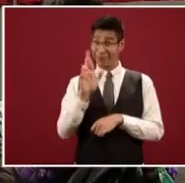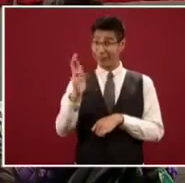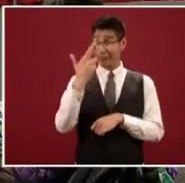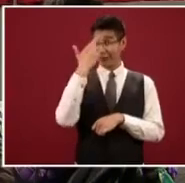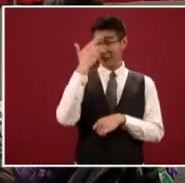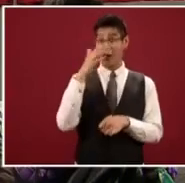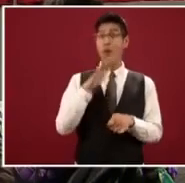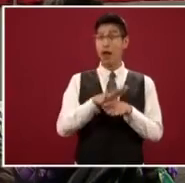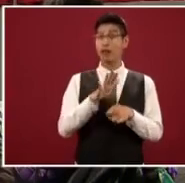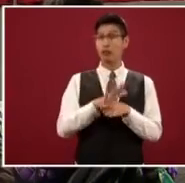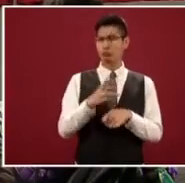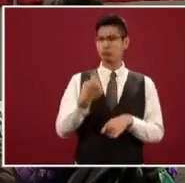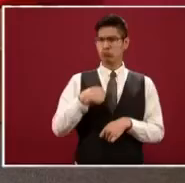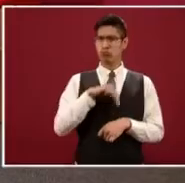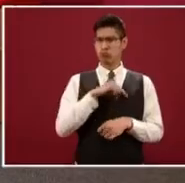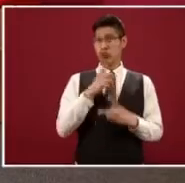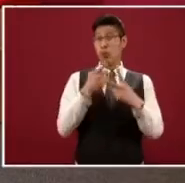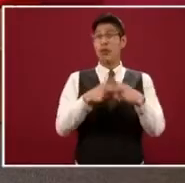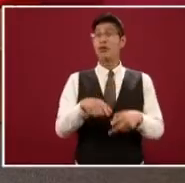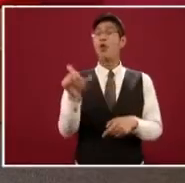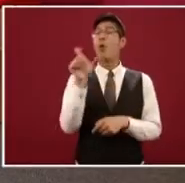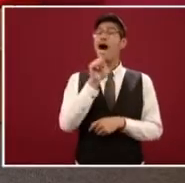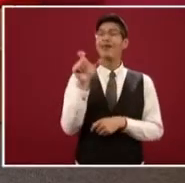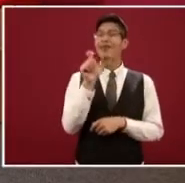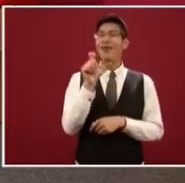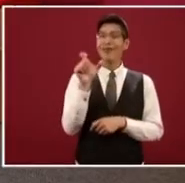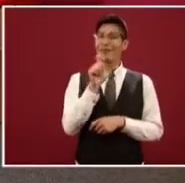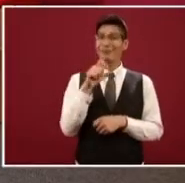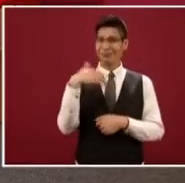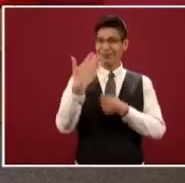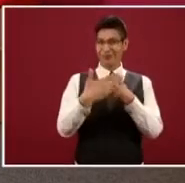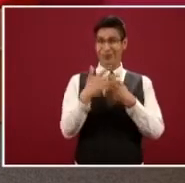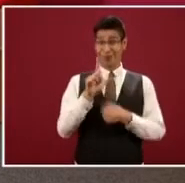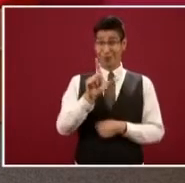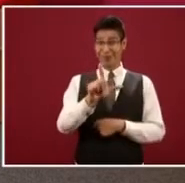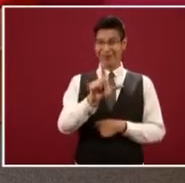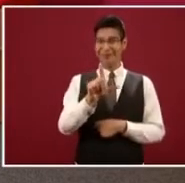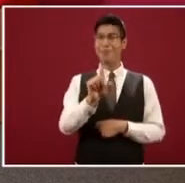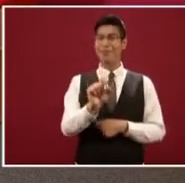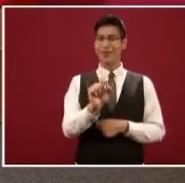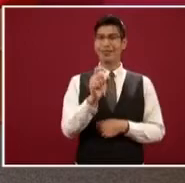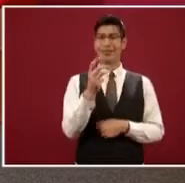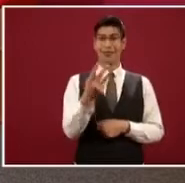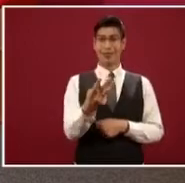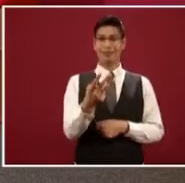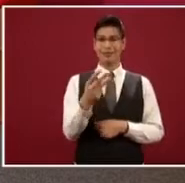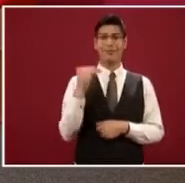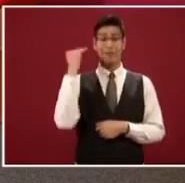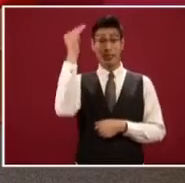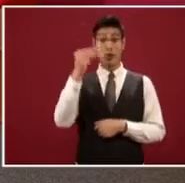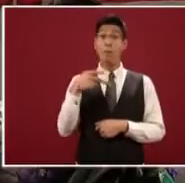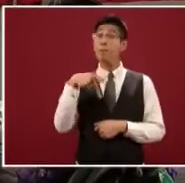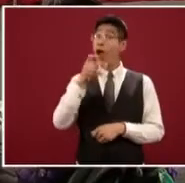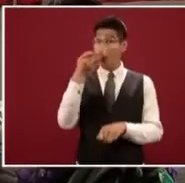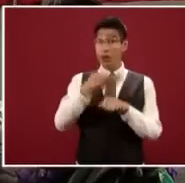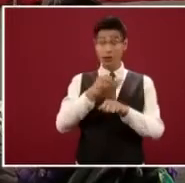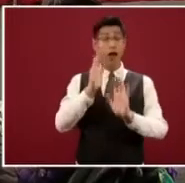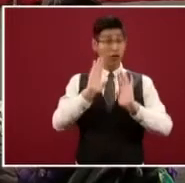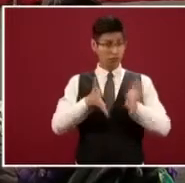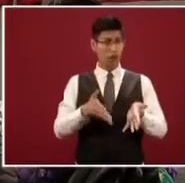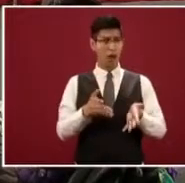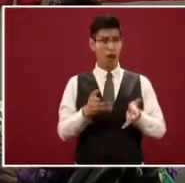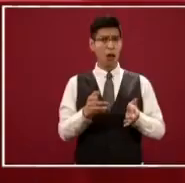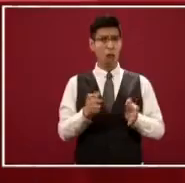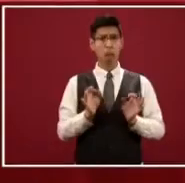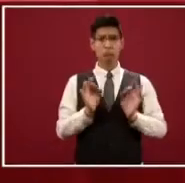empieza formalmente a partir del lunes 23 de marzo, pero estamos de alguna manera ya ejemplificando cómo, por ejemplo,